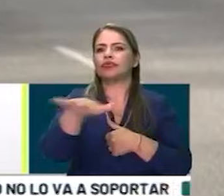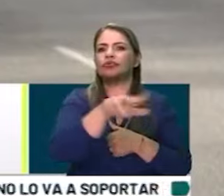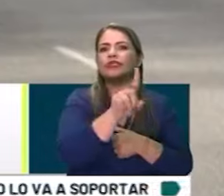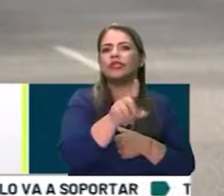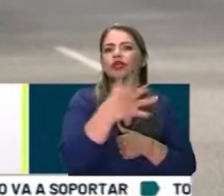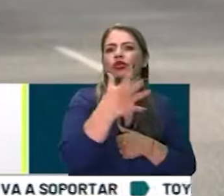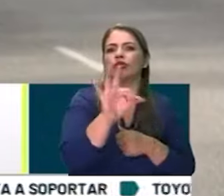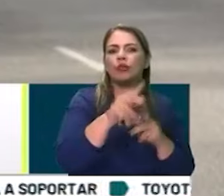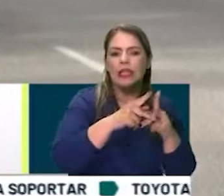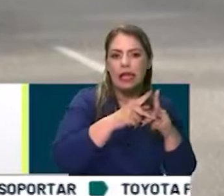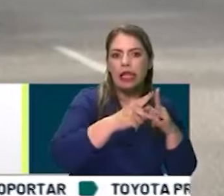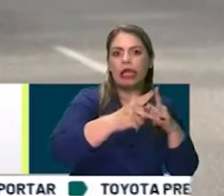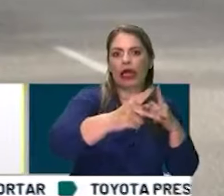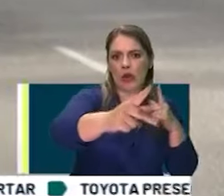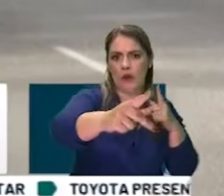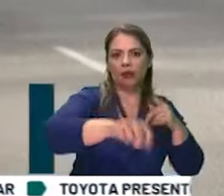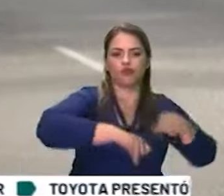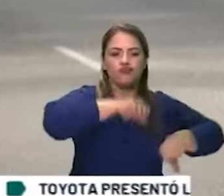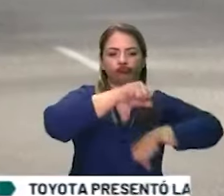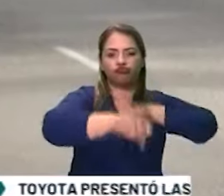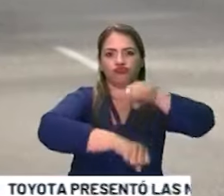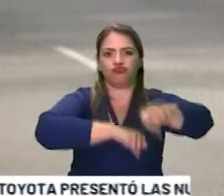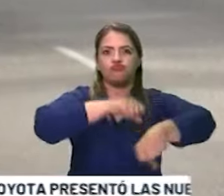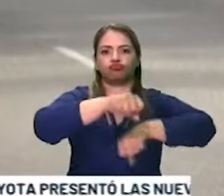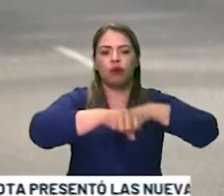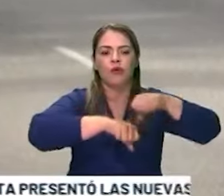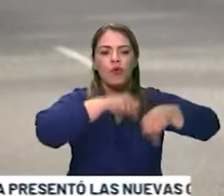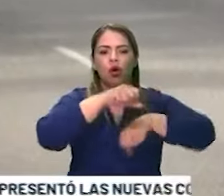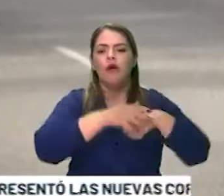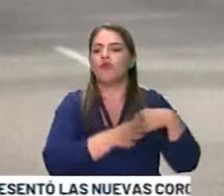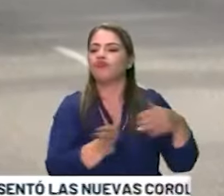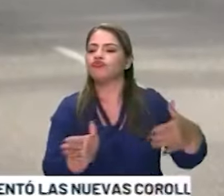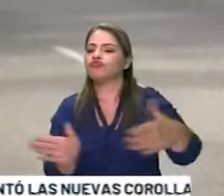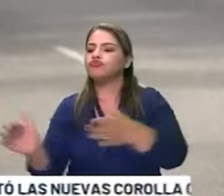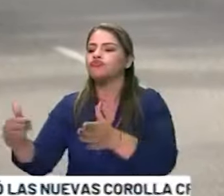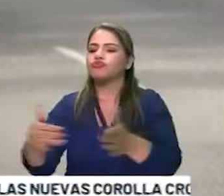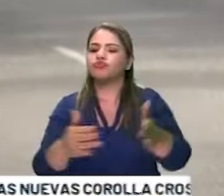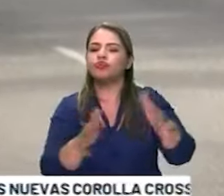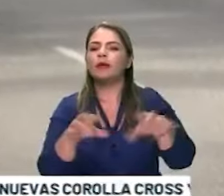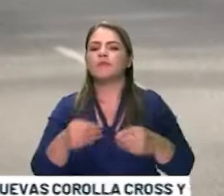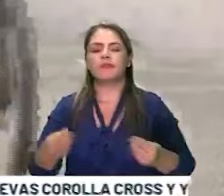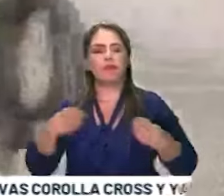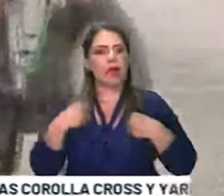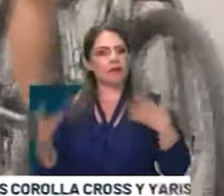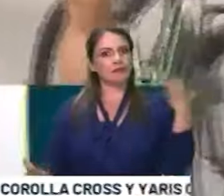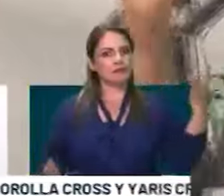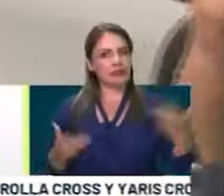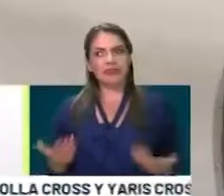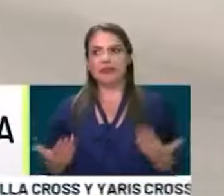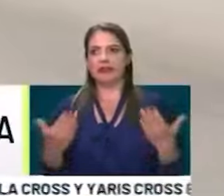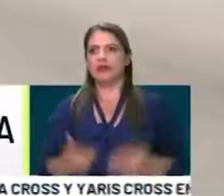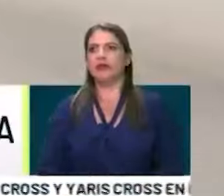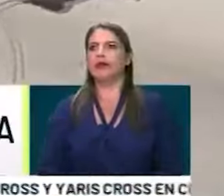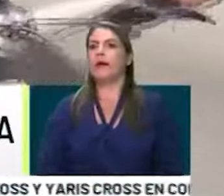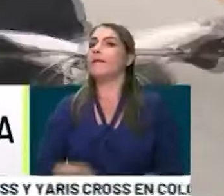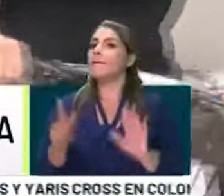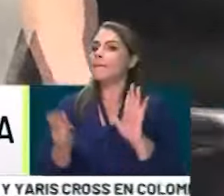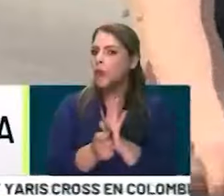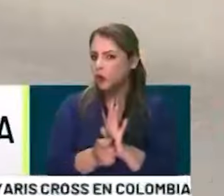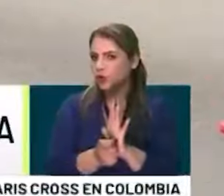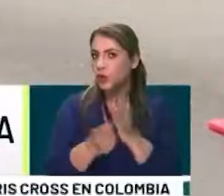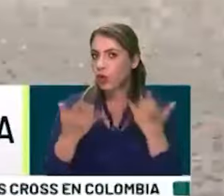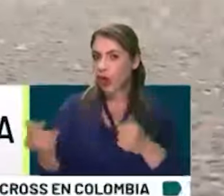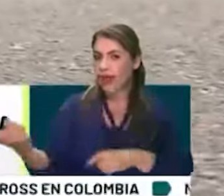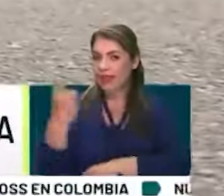kilómetros de cicloinfraestructura diseñados especialmente para disfrutar de este medio de transporte. Sin embargo, hoy en el Día Mundial